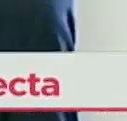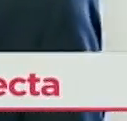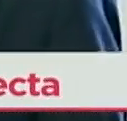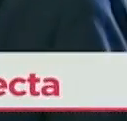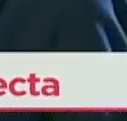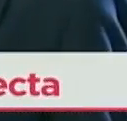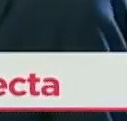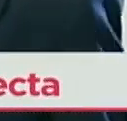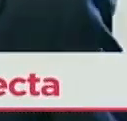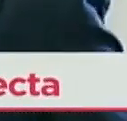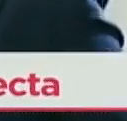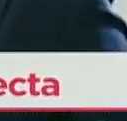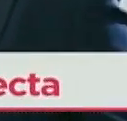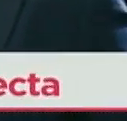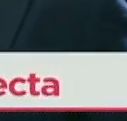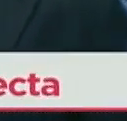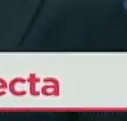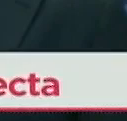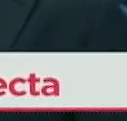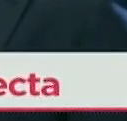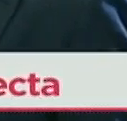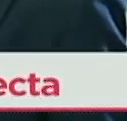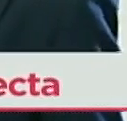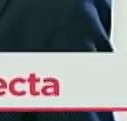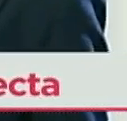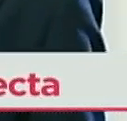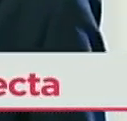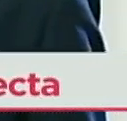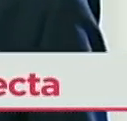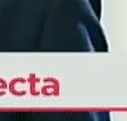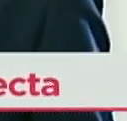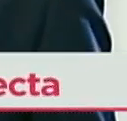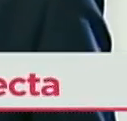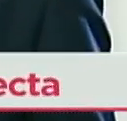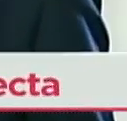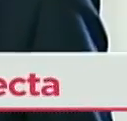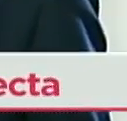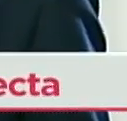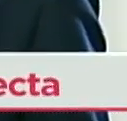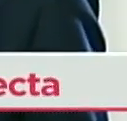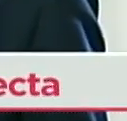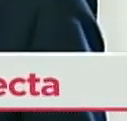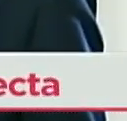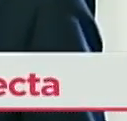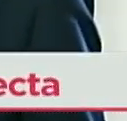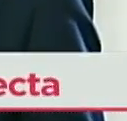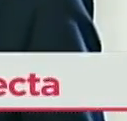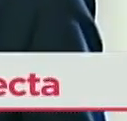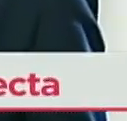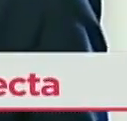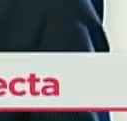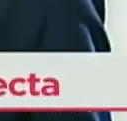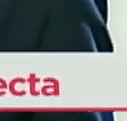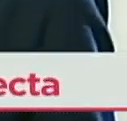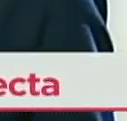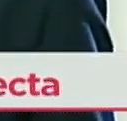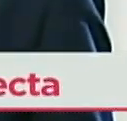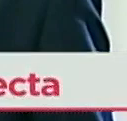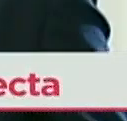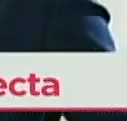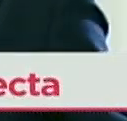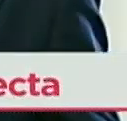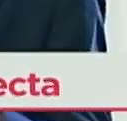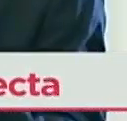Buenas noches. Buenas noches. Constituyente, precisamente el tema del que le voy a preguntar es, lo acaba de tocar.